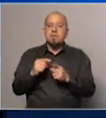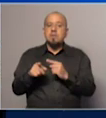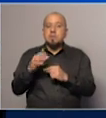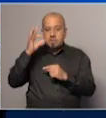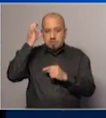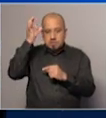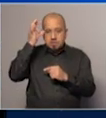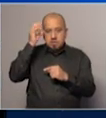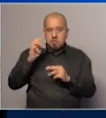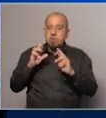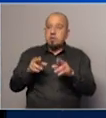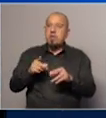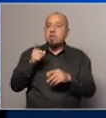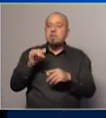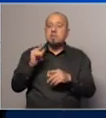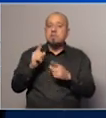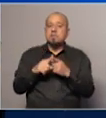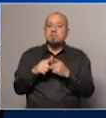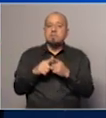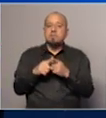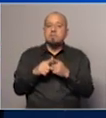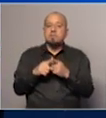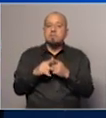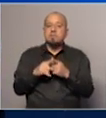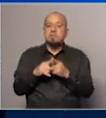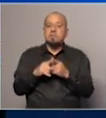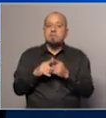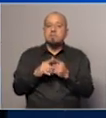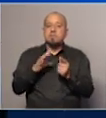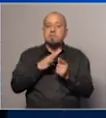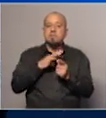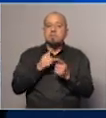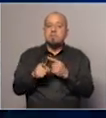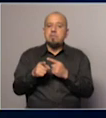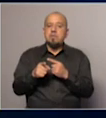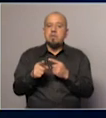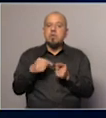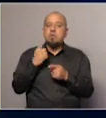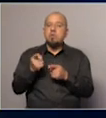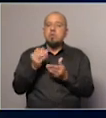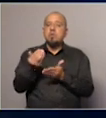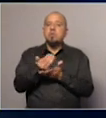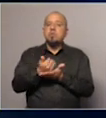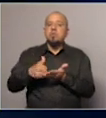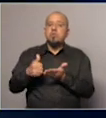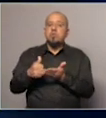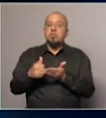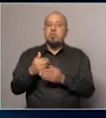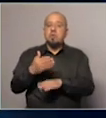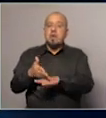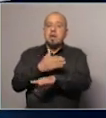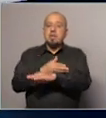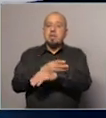ojalá que así fuera y vuelvo a insistir hay que sumarle el otro recorte precovir